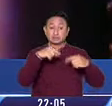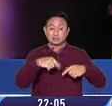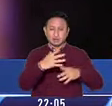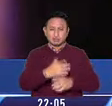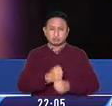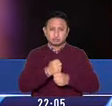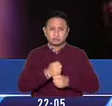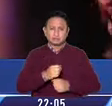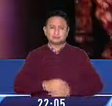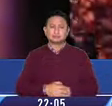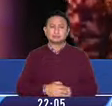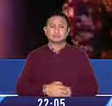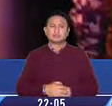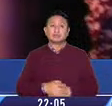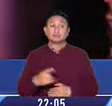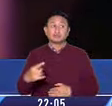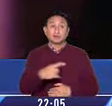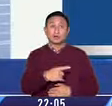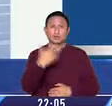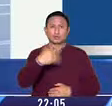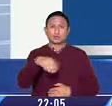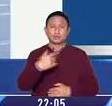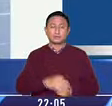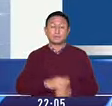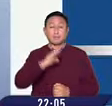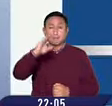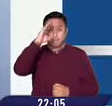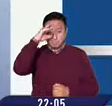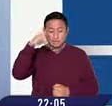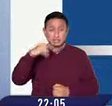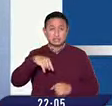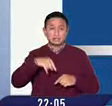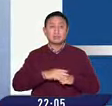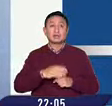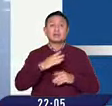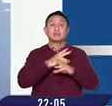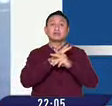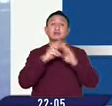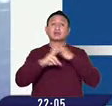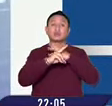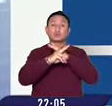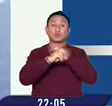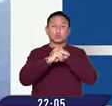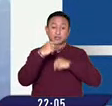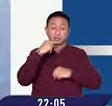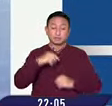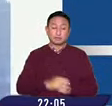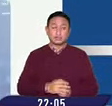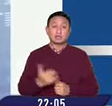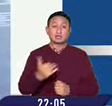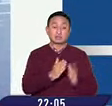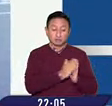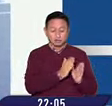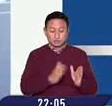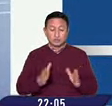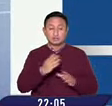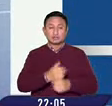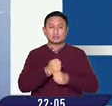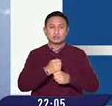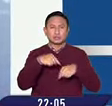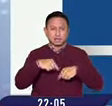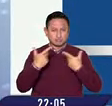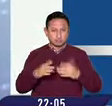seguridad correspondiente ante este tipo de casos. La Policía Nacional, por medio de redes sociales, confirmaba que los protocolos de seguridad se llevaban